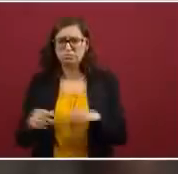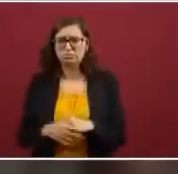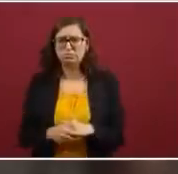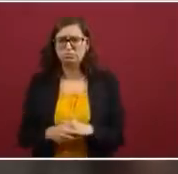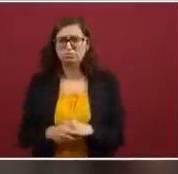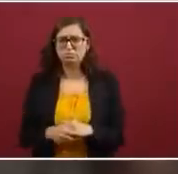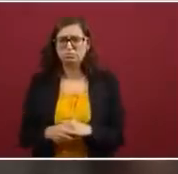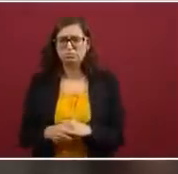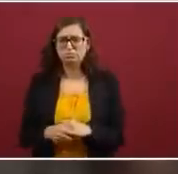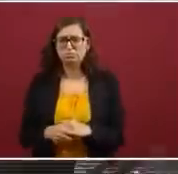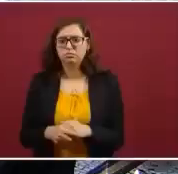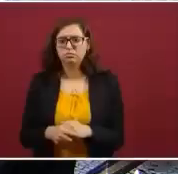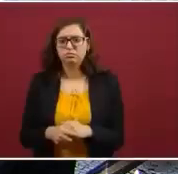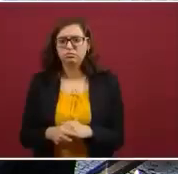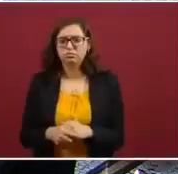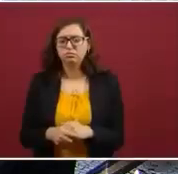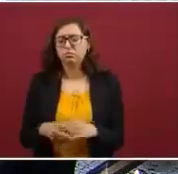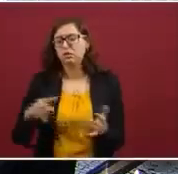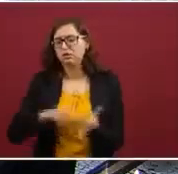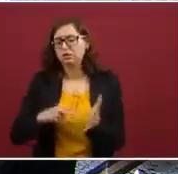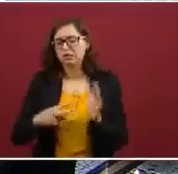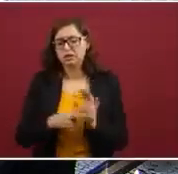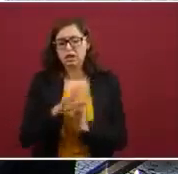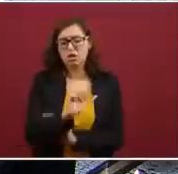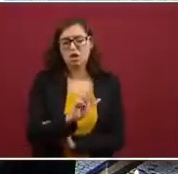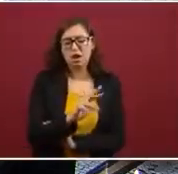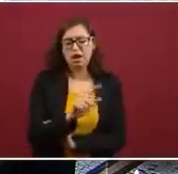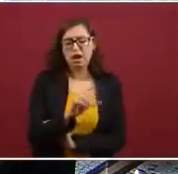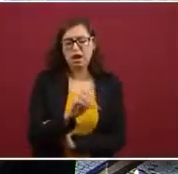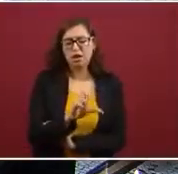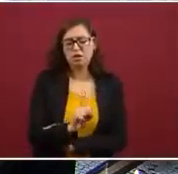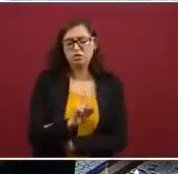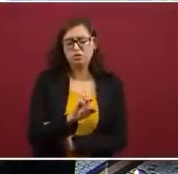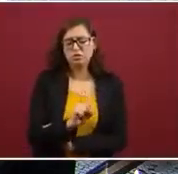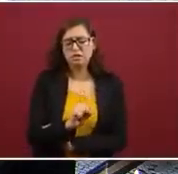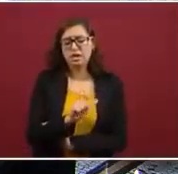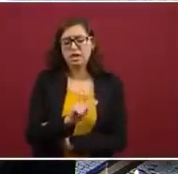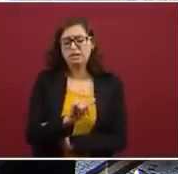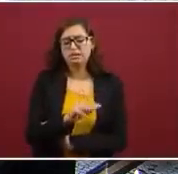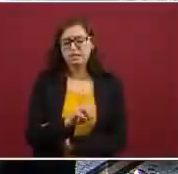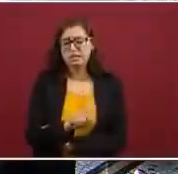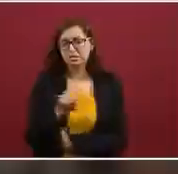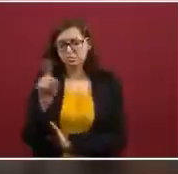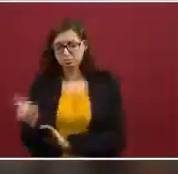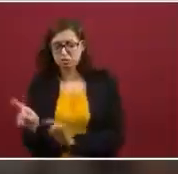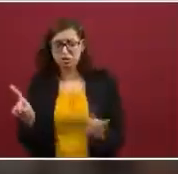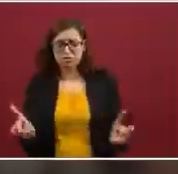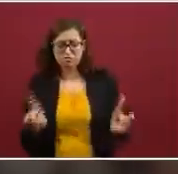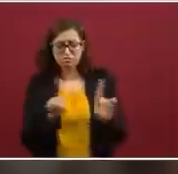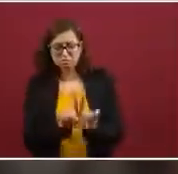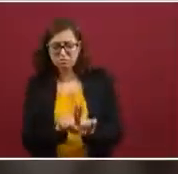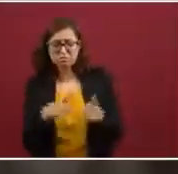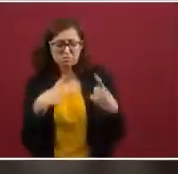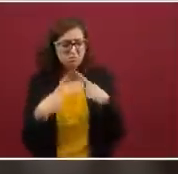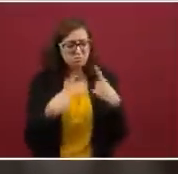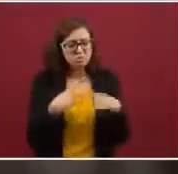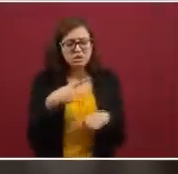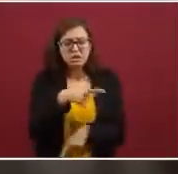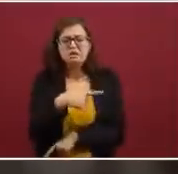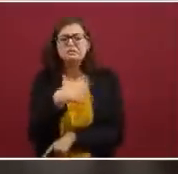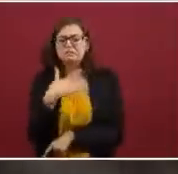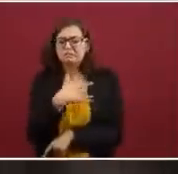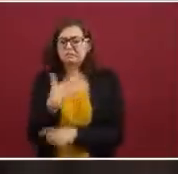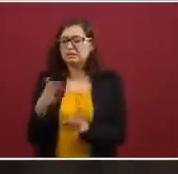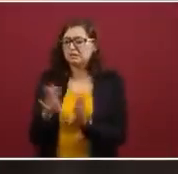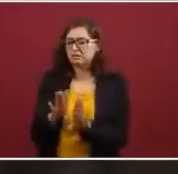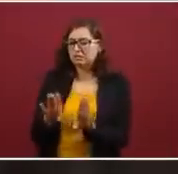que tuvo con el ingeniero Carlos Slim le comentó sobre esto, cuál fue la reacción